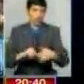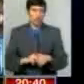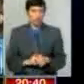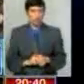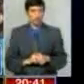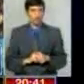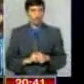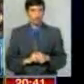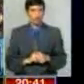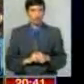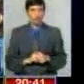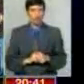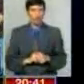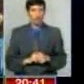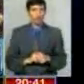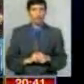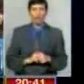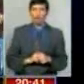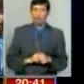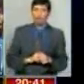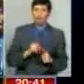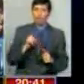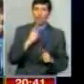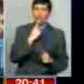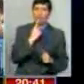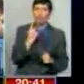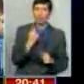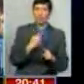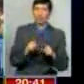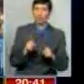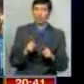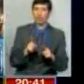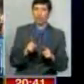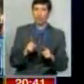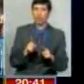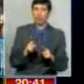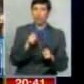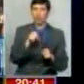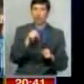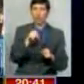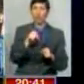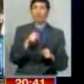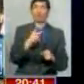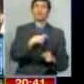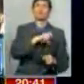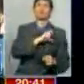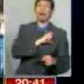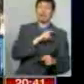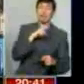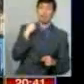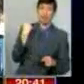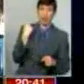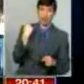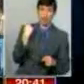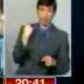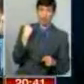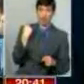Sí, señor San Pablo. Hay una pregunta, a ver, lo escuchamos. Agencia de prensa. Le quería preguntar si la derrota hoy de España y la forma en la que se ha producido